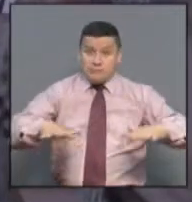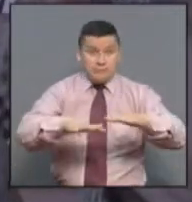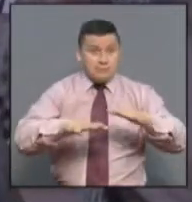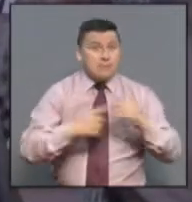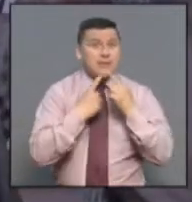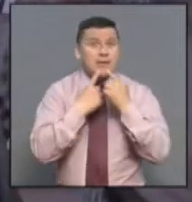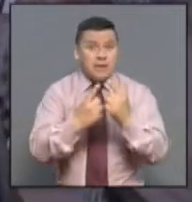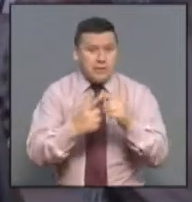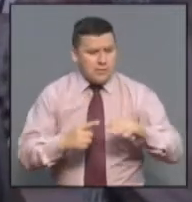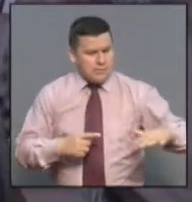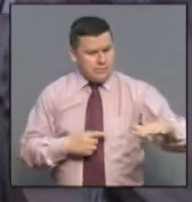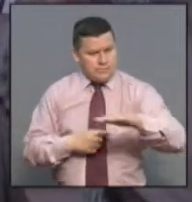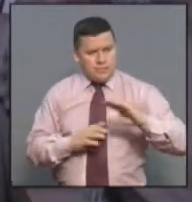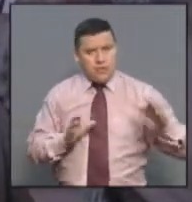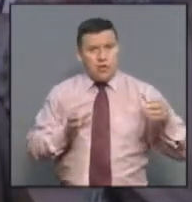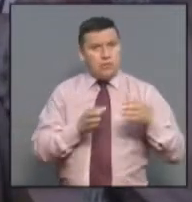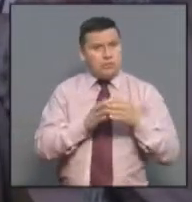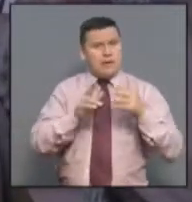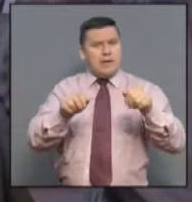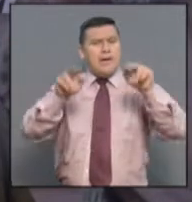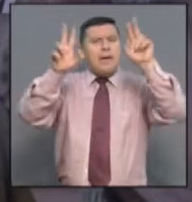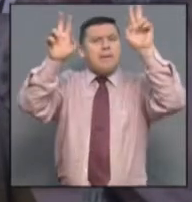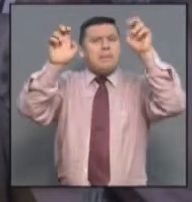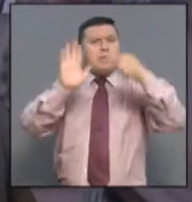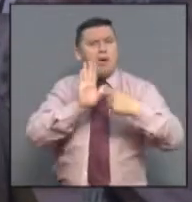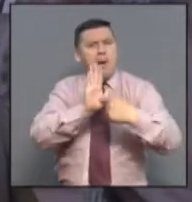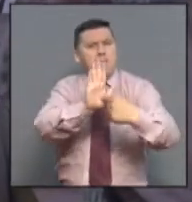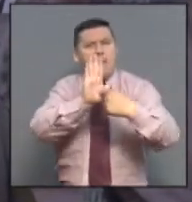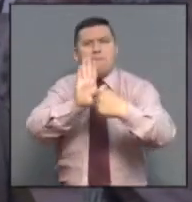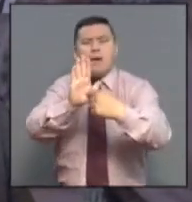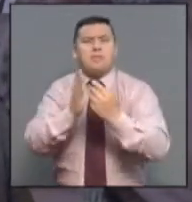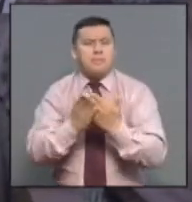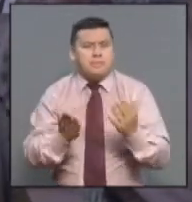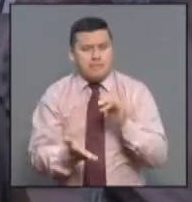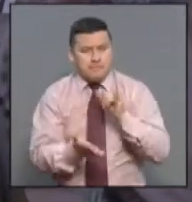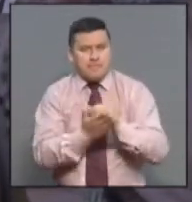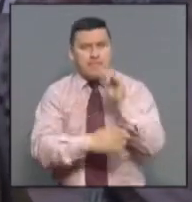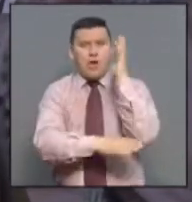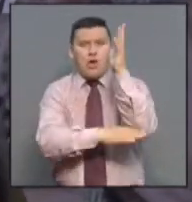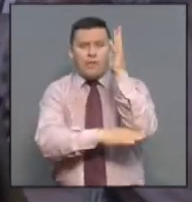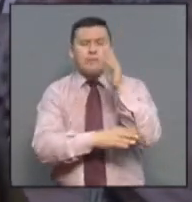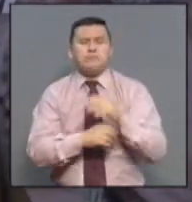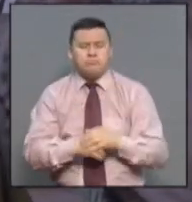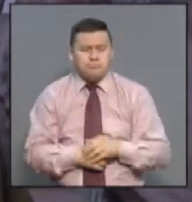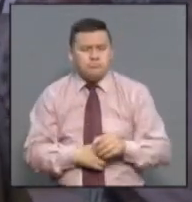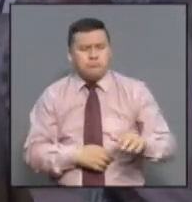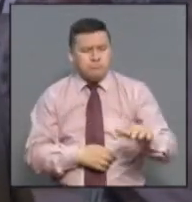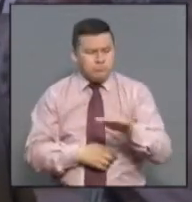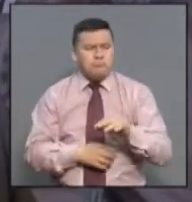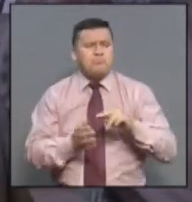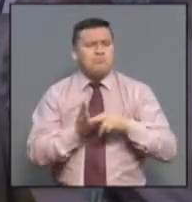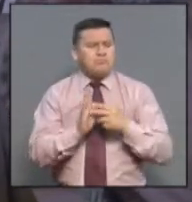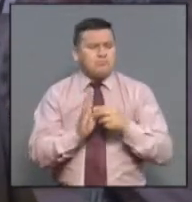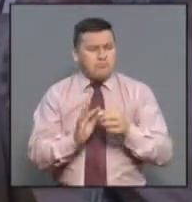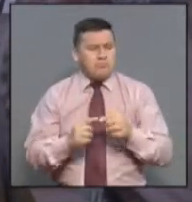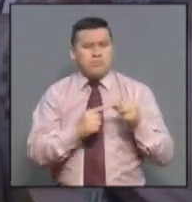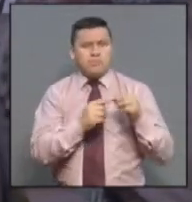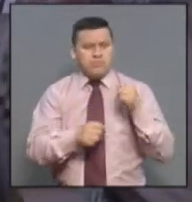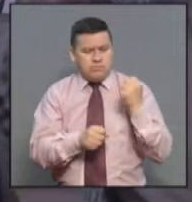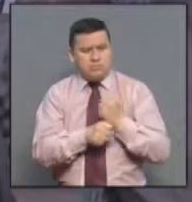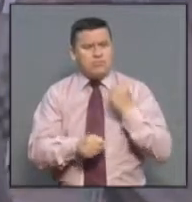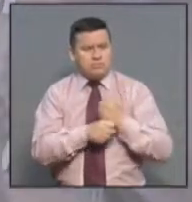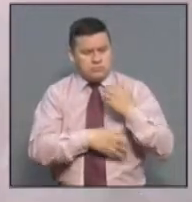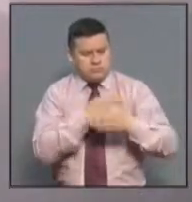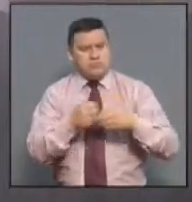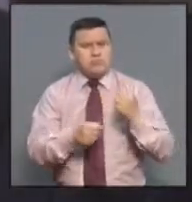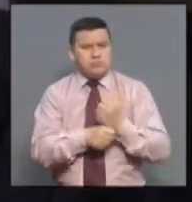decir, no solamente abordar el tema que se está tocando en la misma conferencia, sino resaltar todo el trabajo que se ha